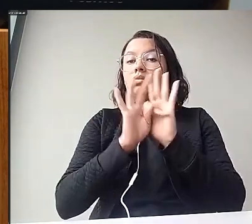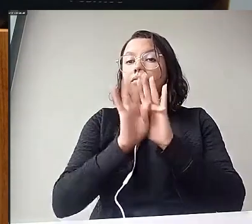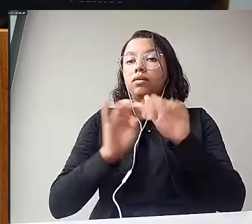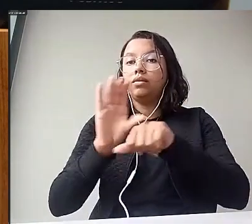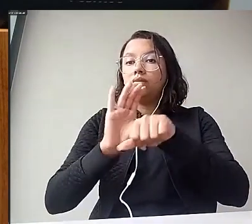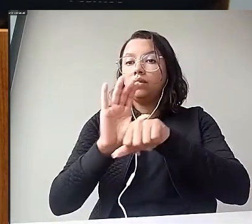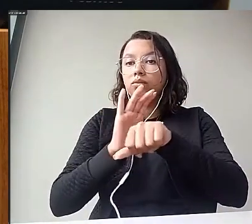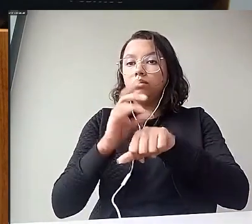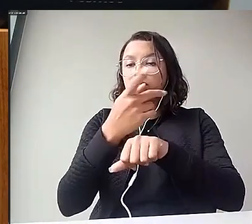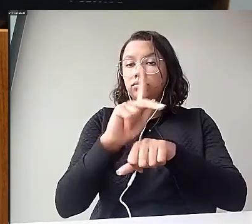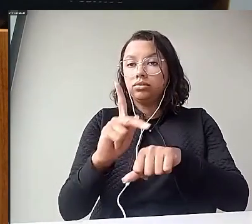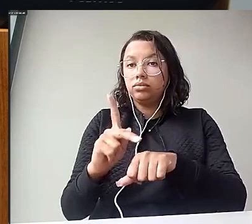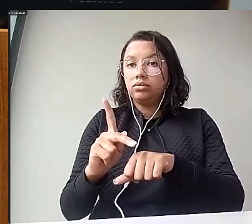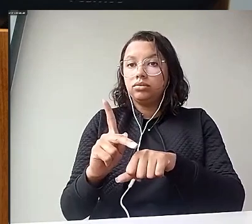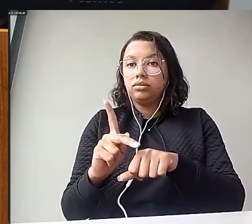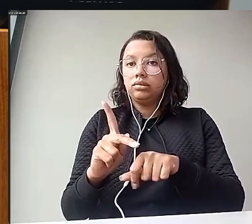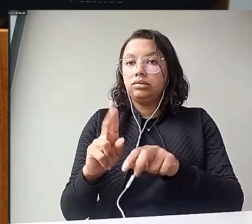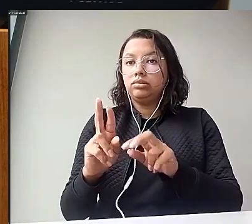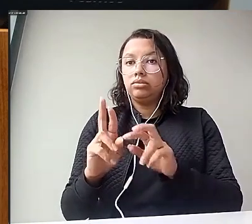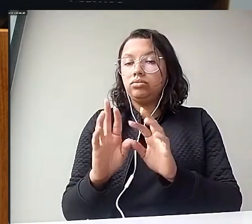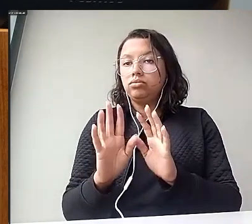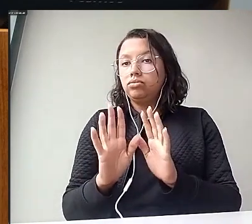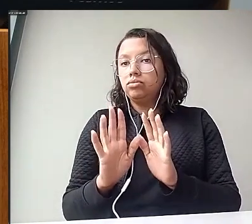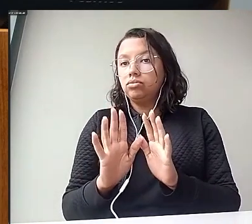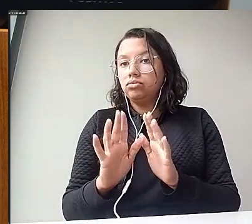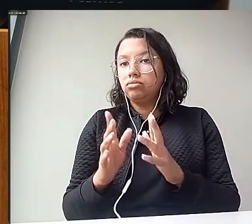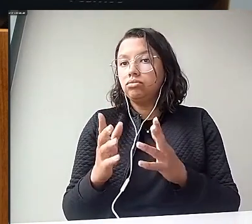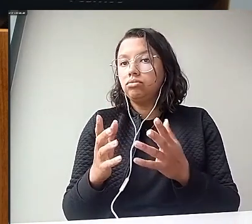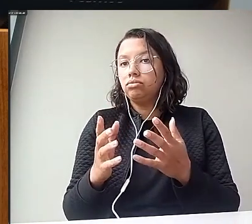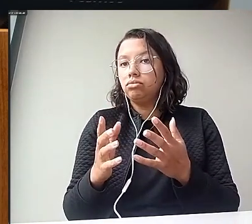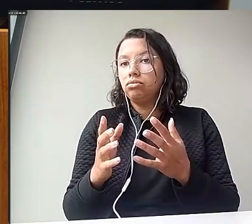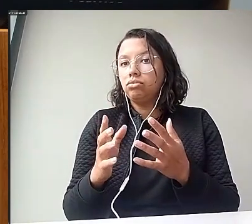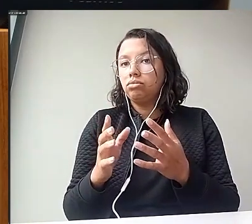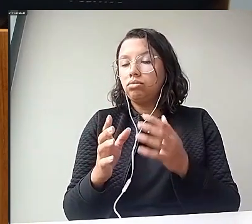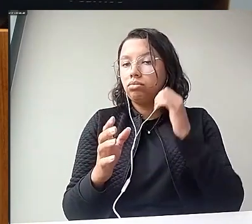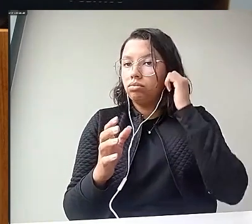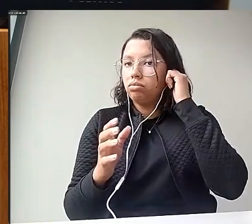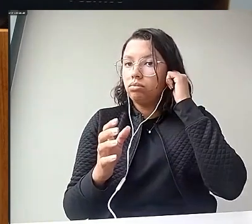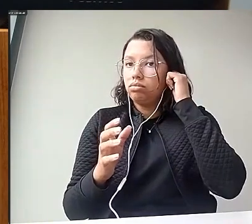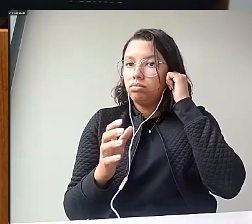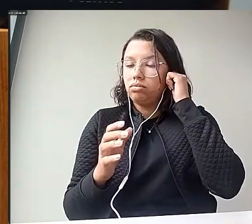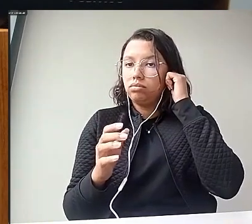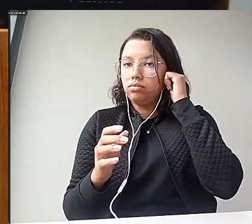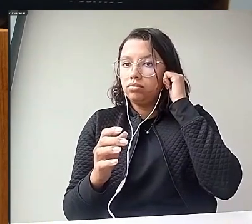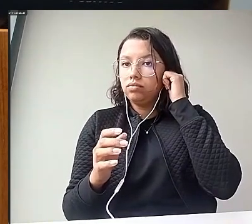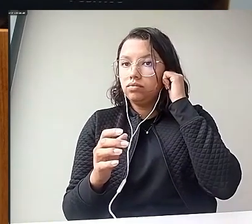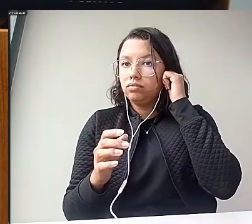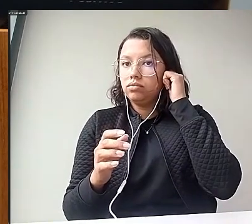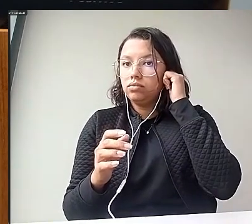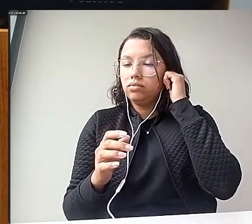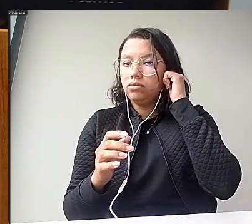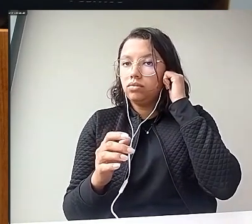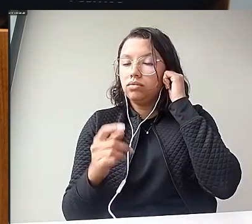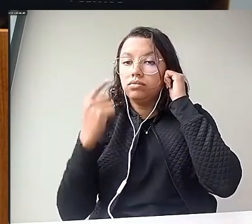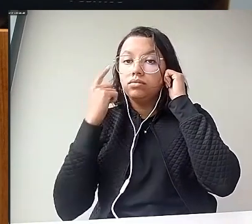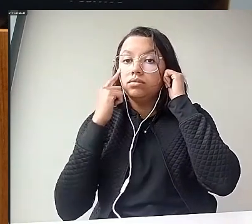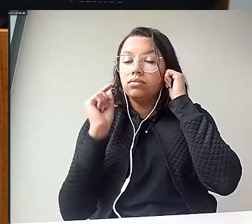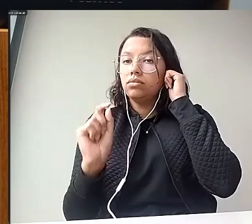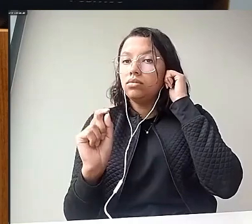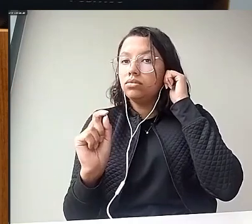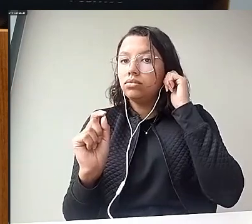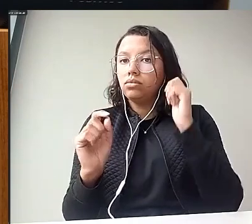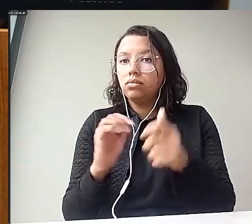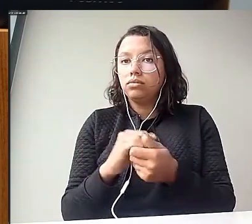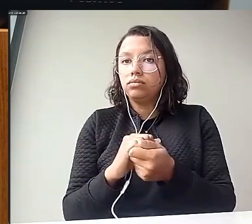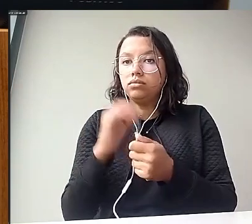pero no sé lo que los jueces en especial pueden hacer. He visto que en